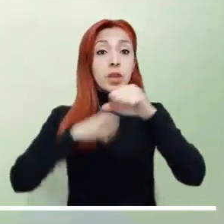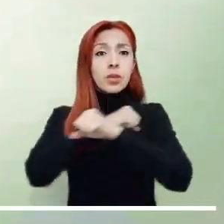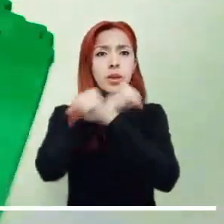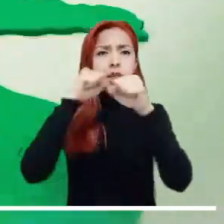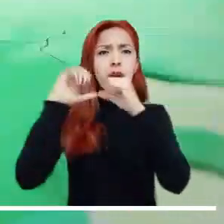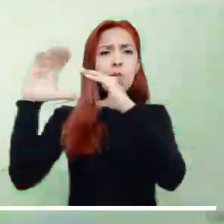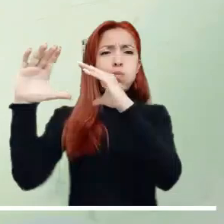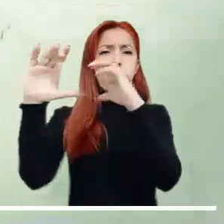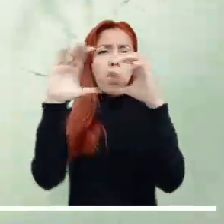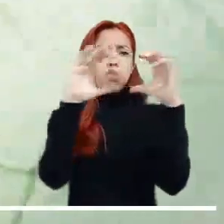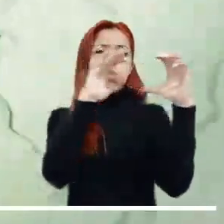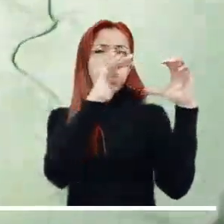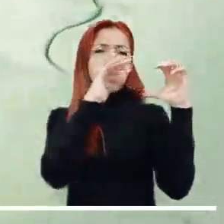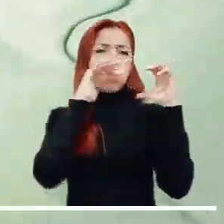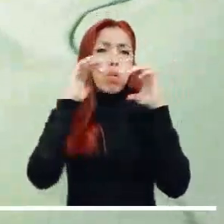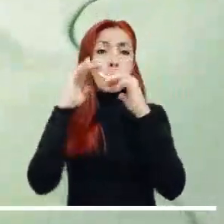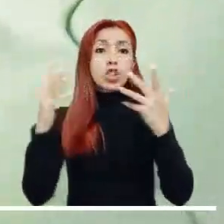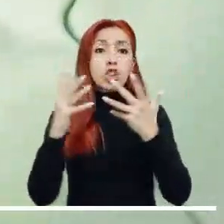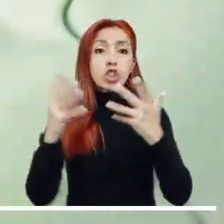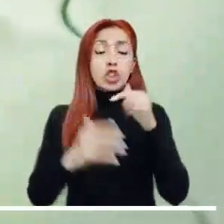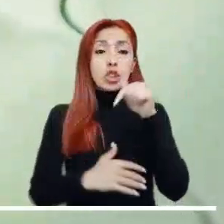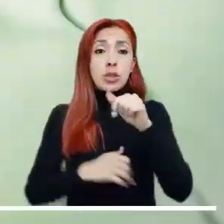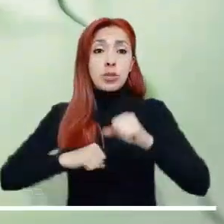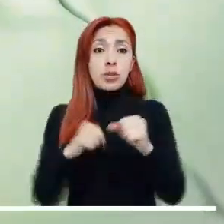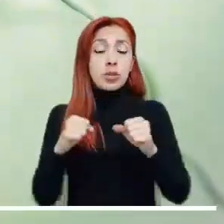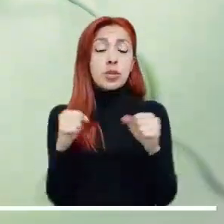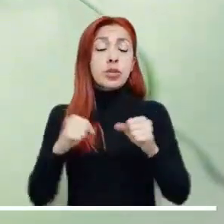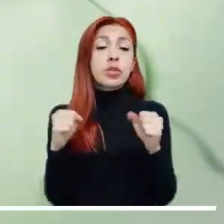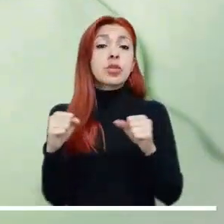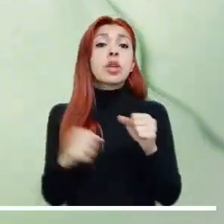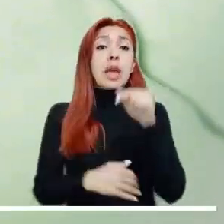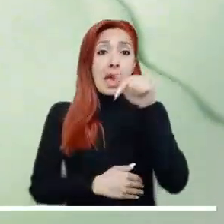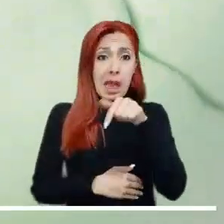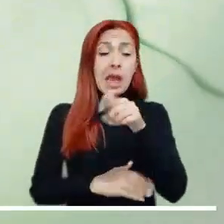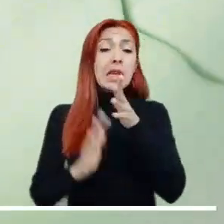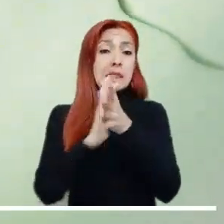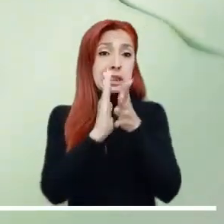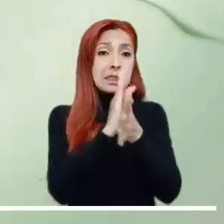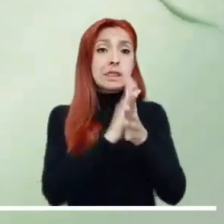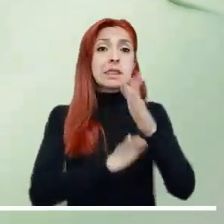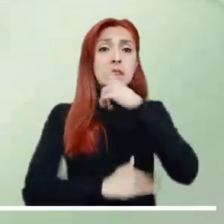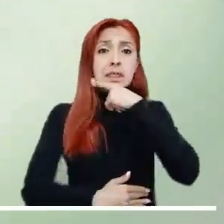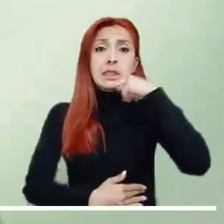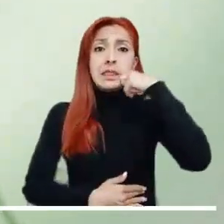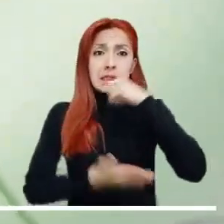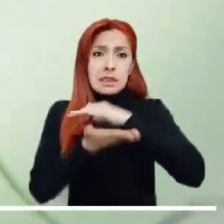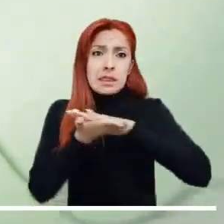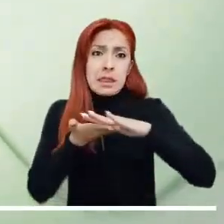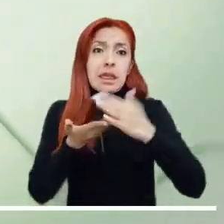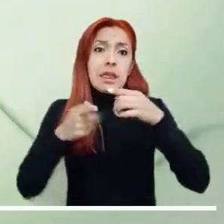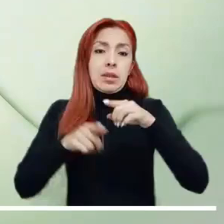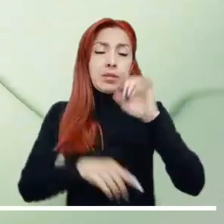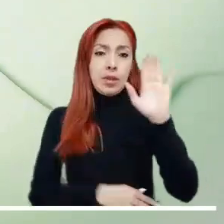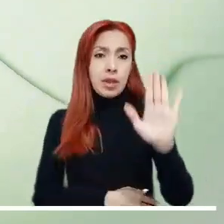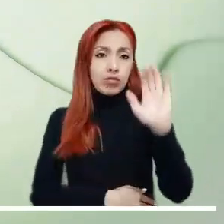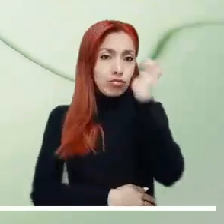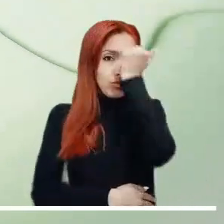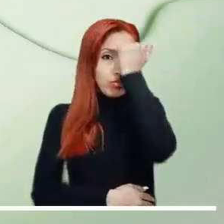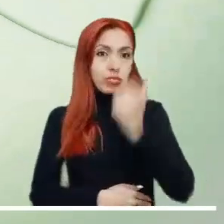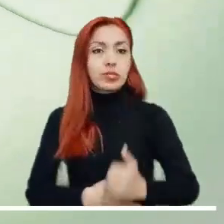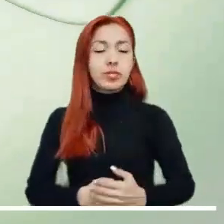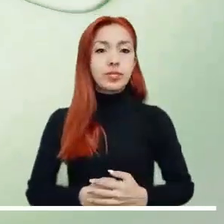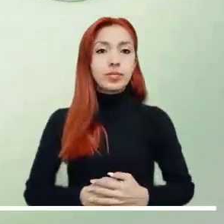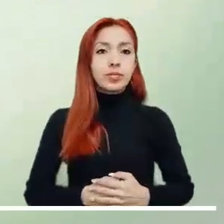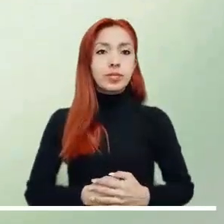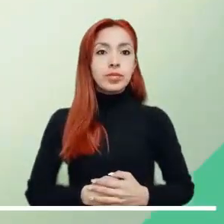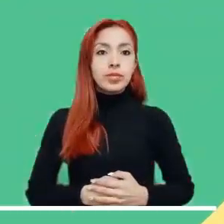sectores. Una mañana encapotada le espera a los habitantes de la capital, donde además se anuncian condiciones secas predominantes.